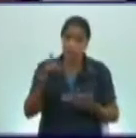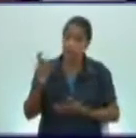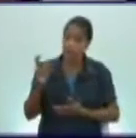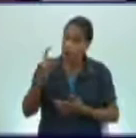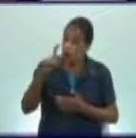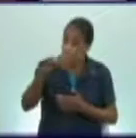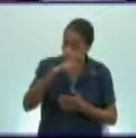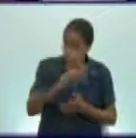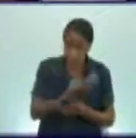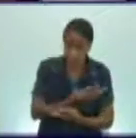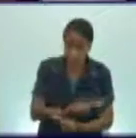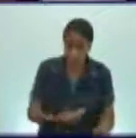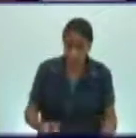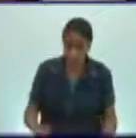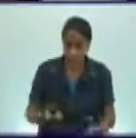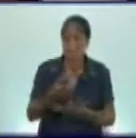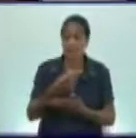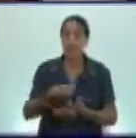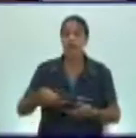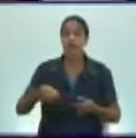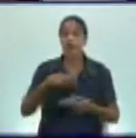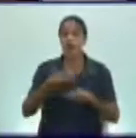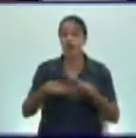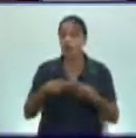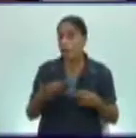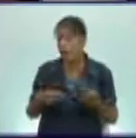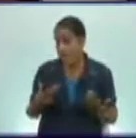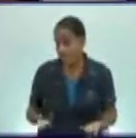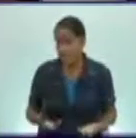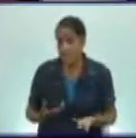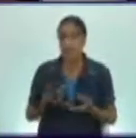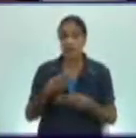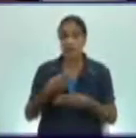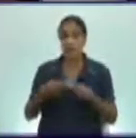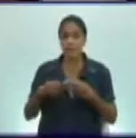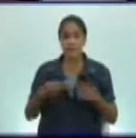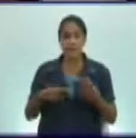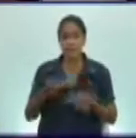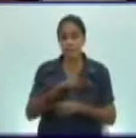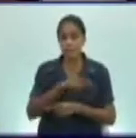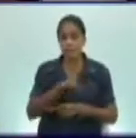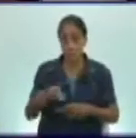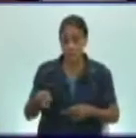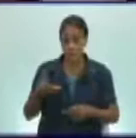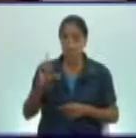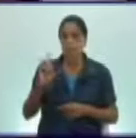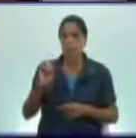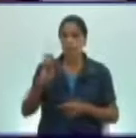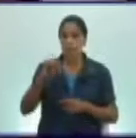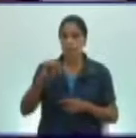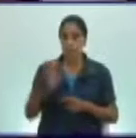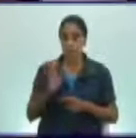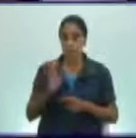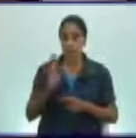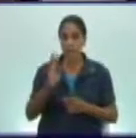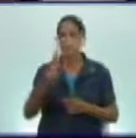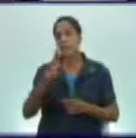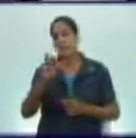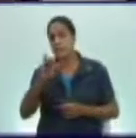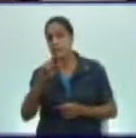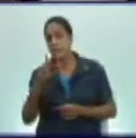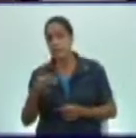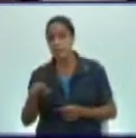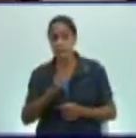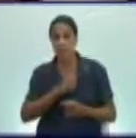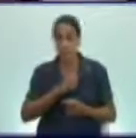tierra y lo que ellos realizan, es decir, lo que es capaz de realizar esta lombriz de tierra. No obstante a eso, quiero compartir